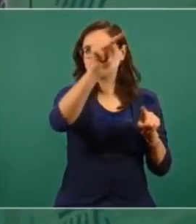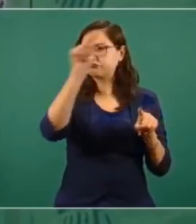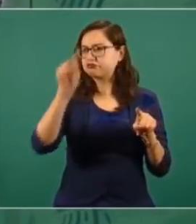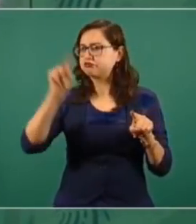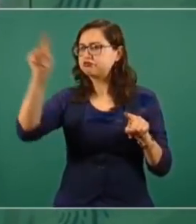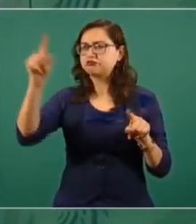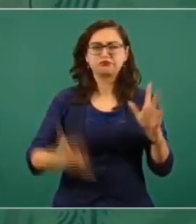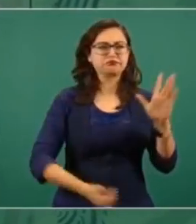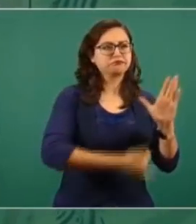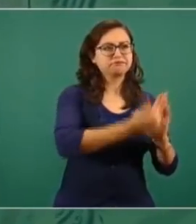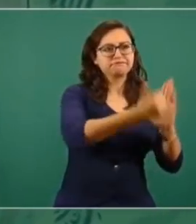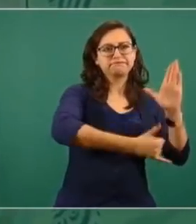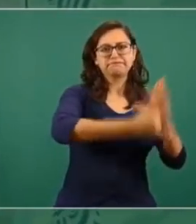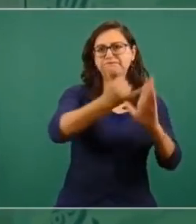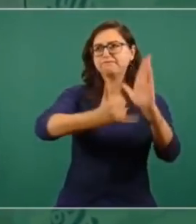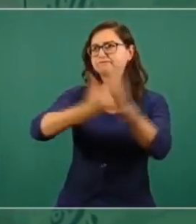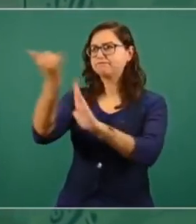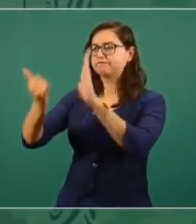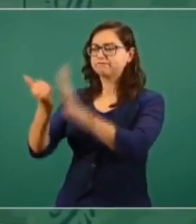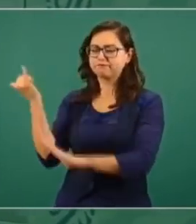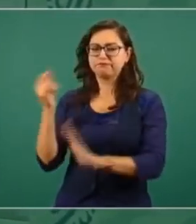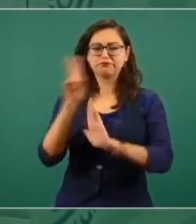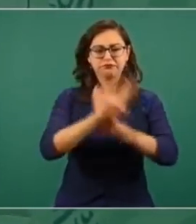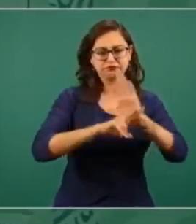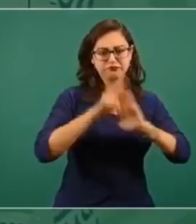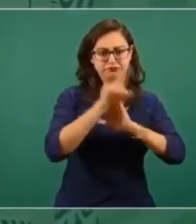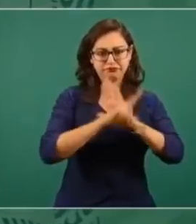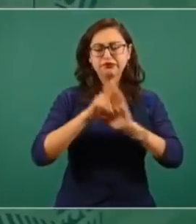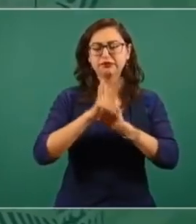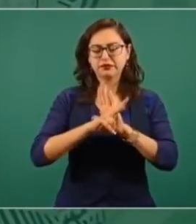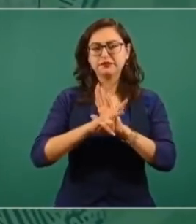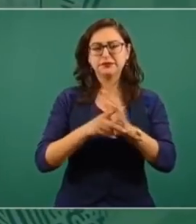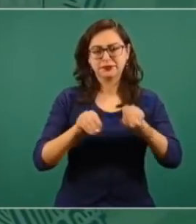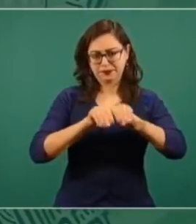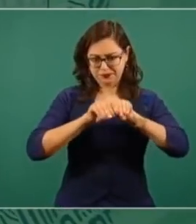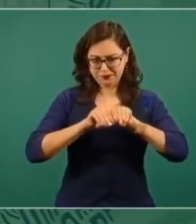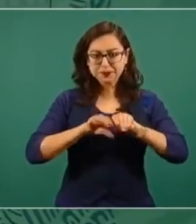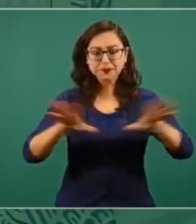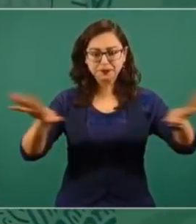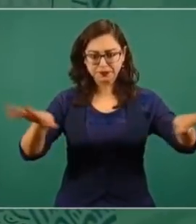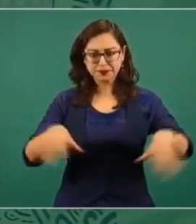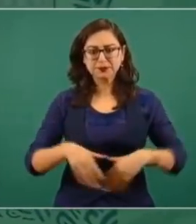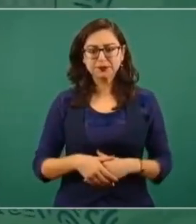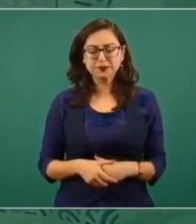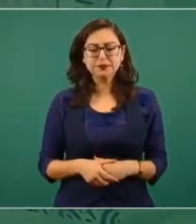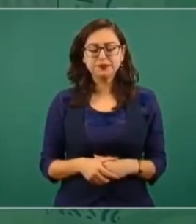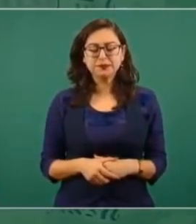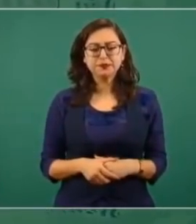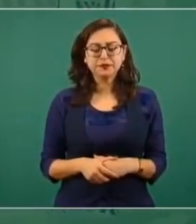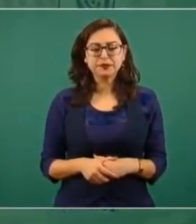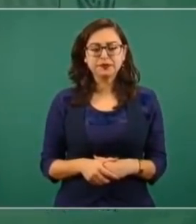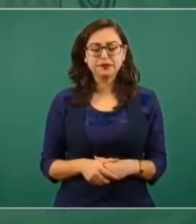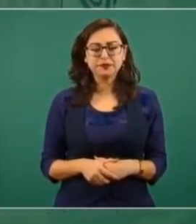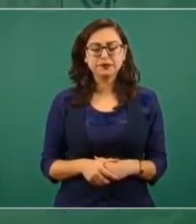se están llevando a cabo, que están avanzando